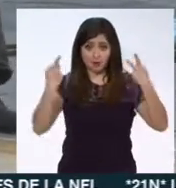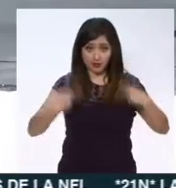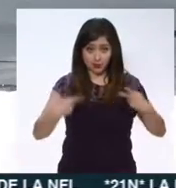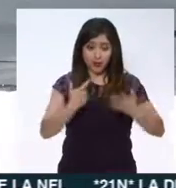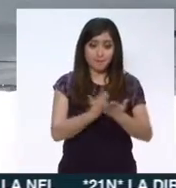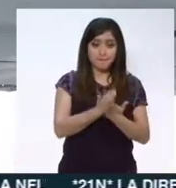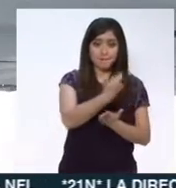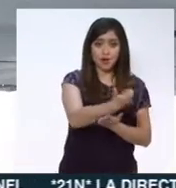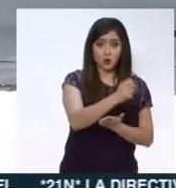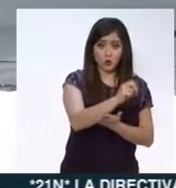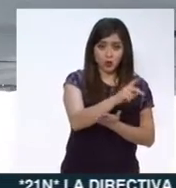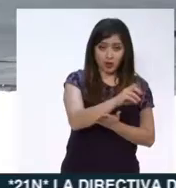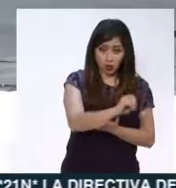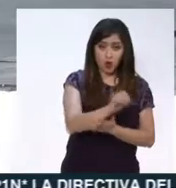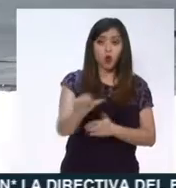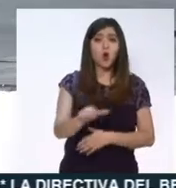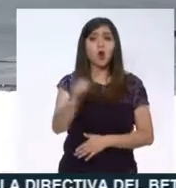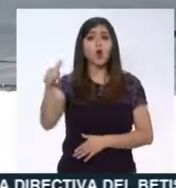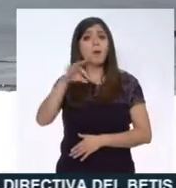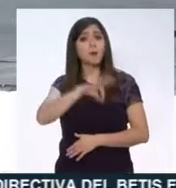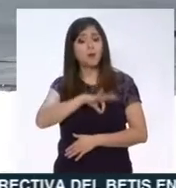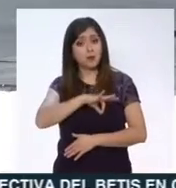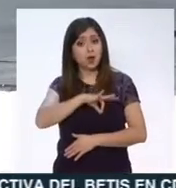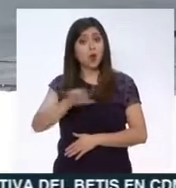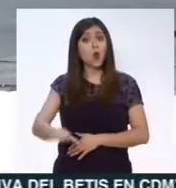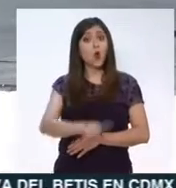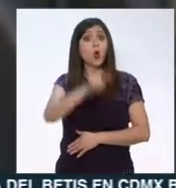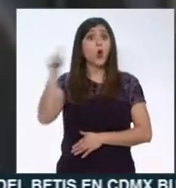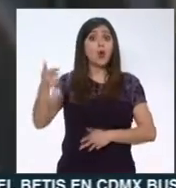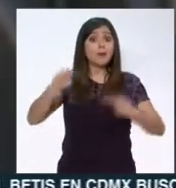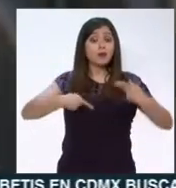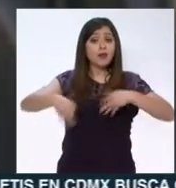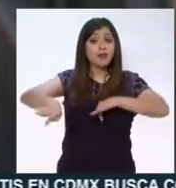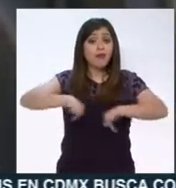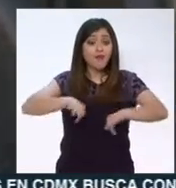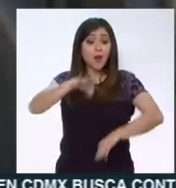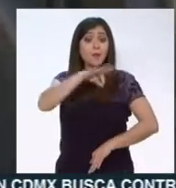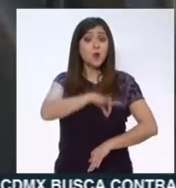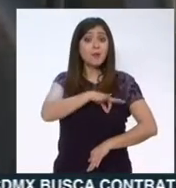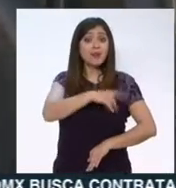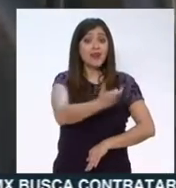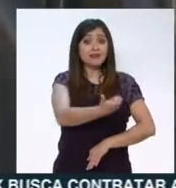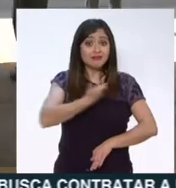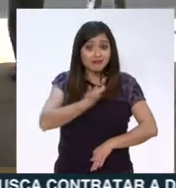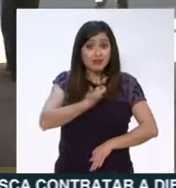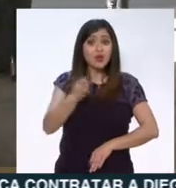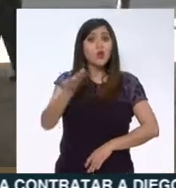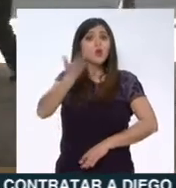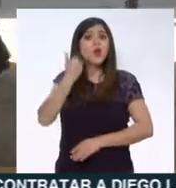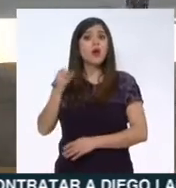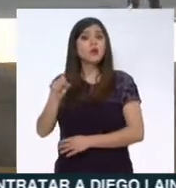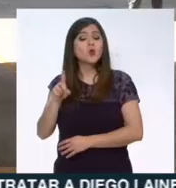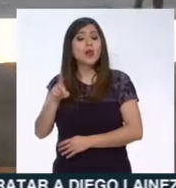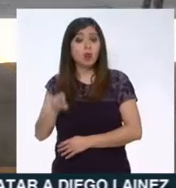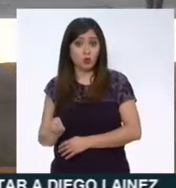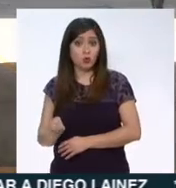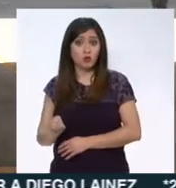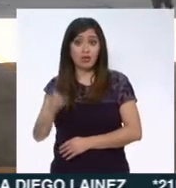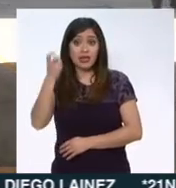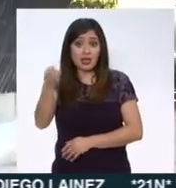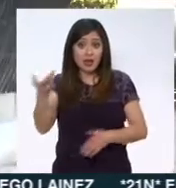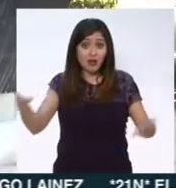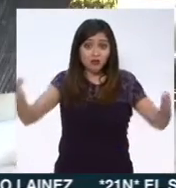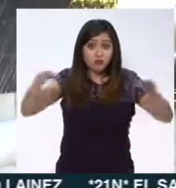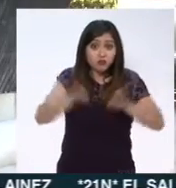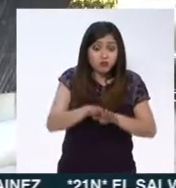propina, otros perciben solamente propina sin sueldo. Es decir, con el cierre de estaciones están dejando de percibir un